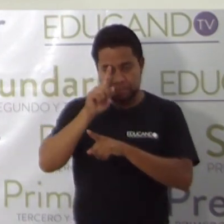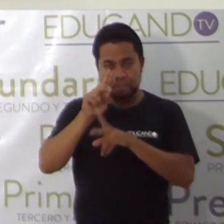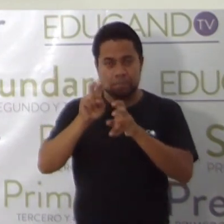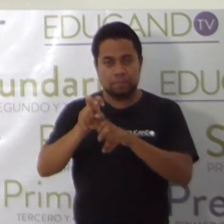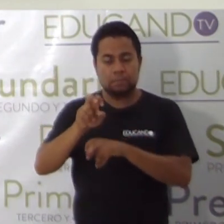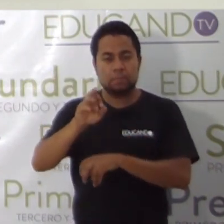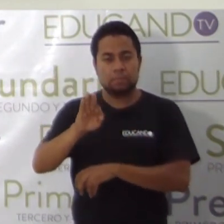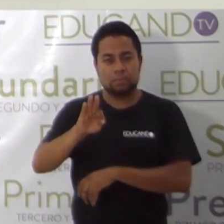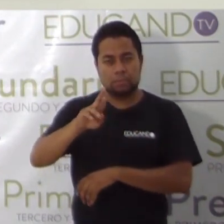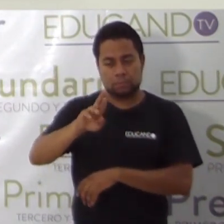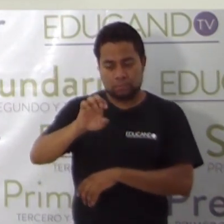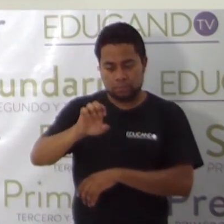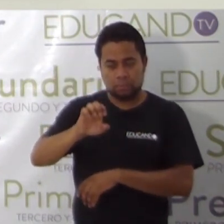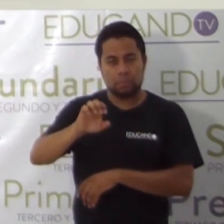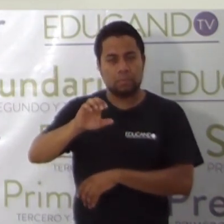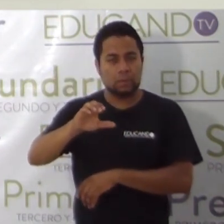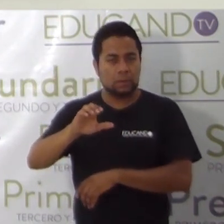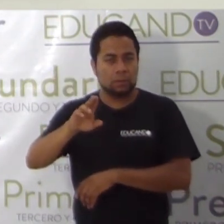Tenemos entonces